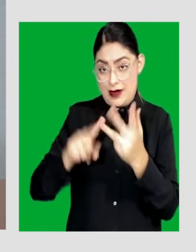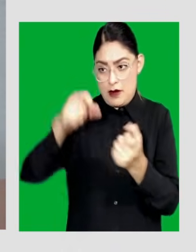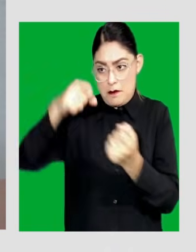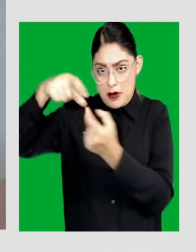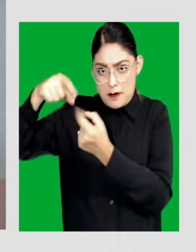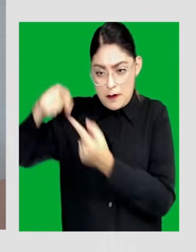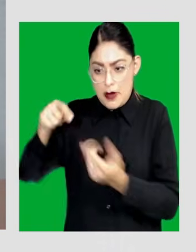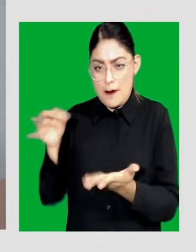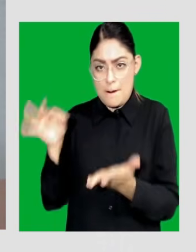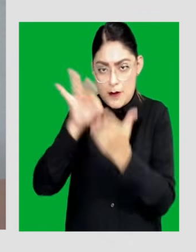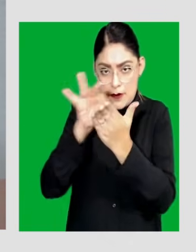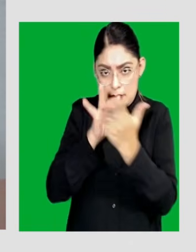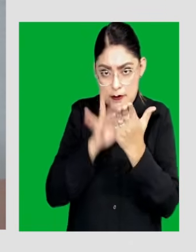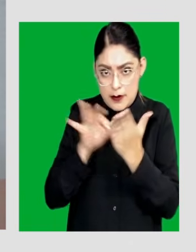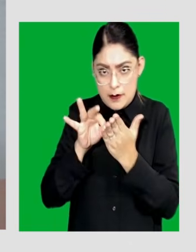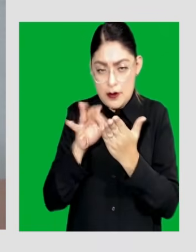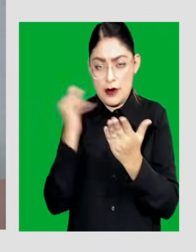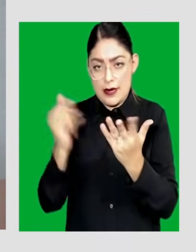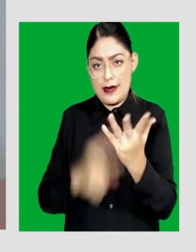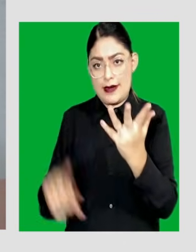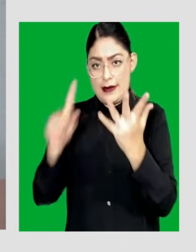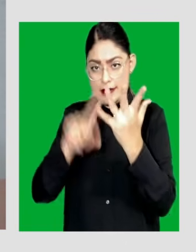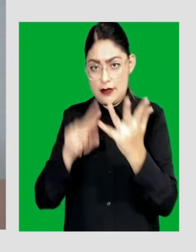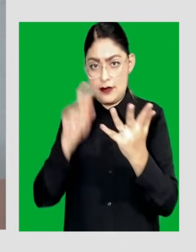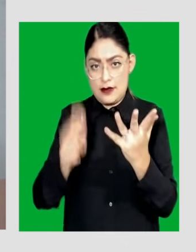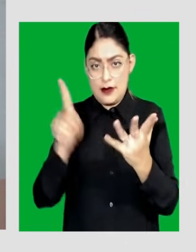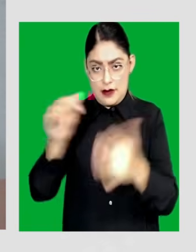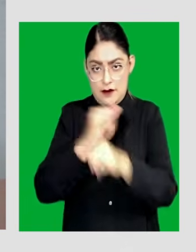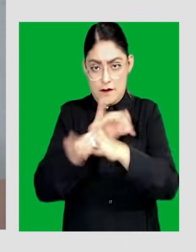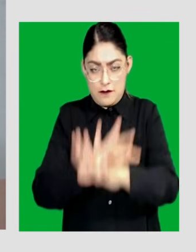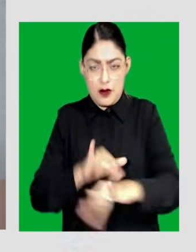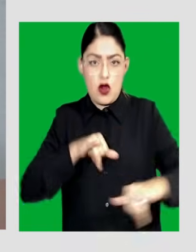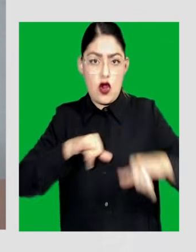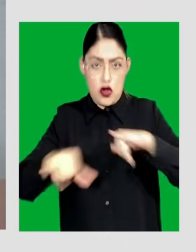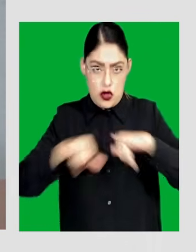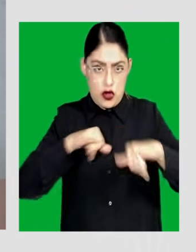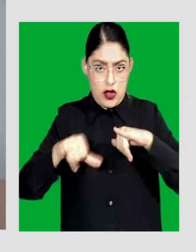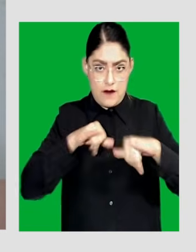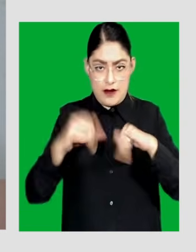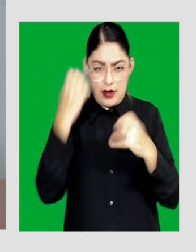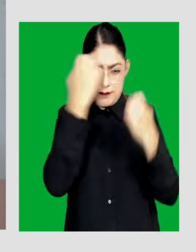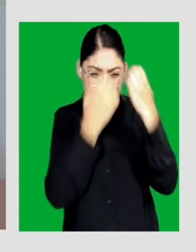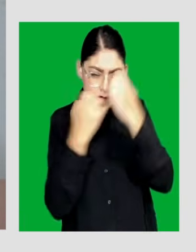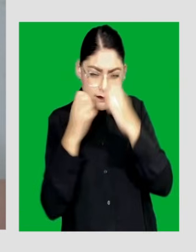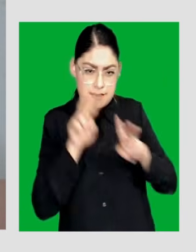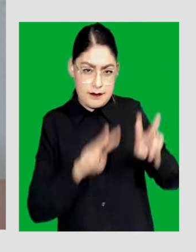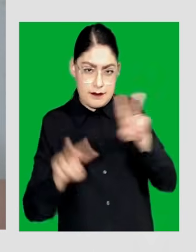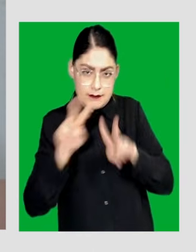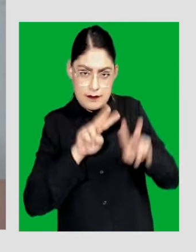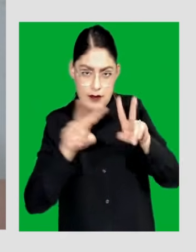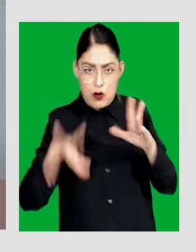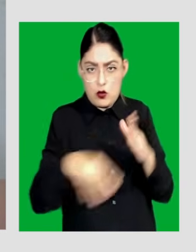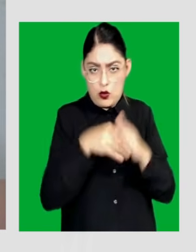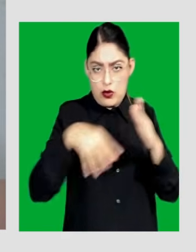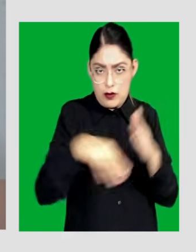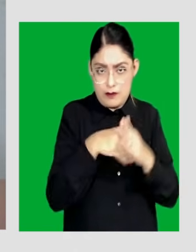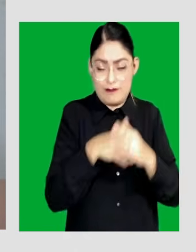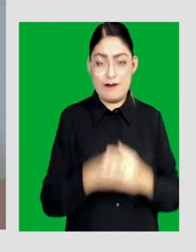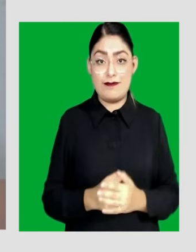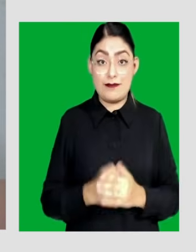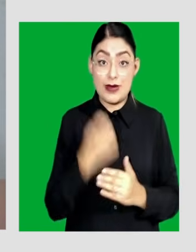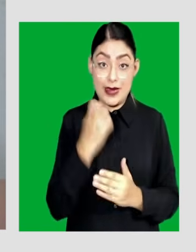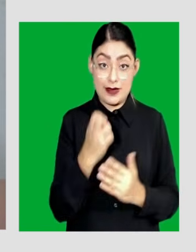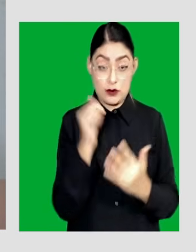es sobre la publicación de la información geográfica. Cada uno de estos módulos ha sido cuidadosamente diseñado